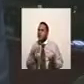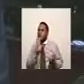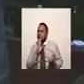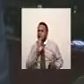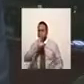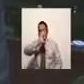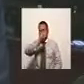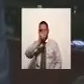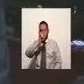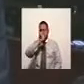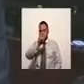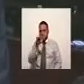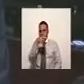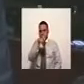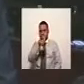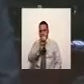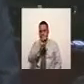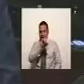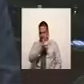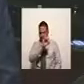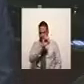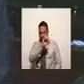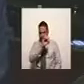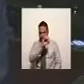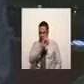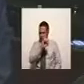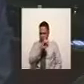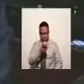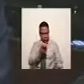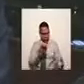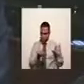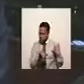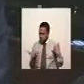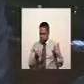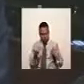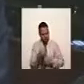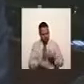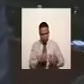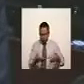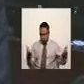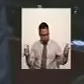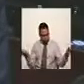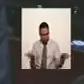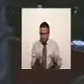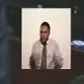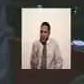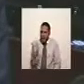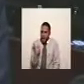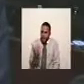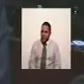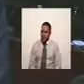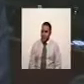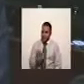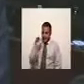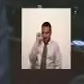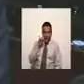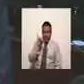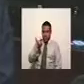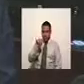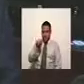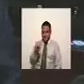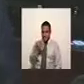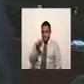tan joven como Juan Mario. Juan Mario tenía la inteligencia de su estirpe, el